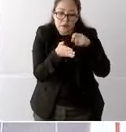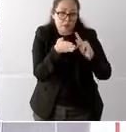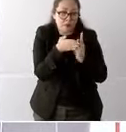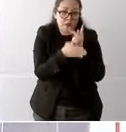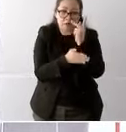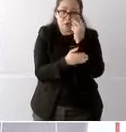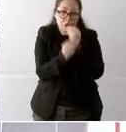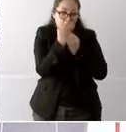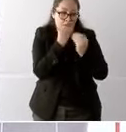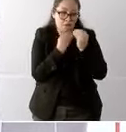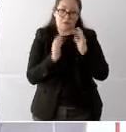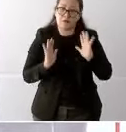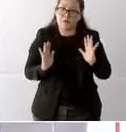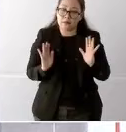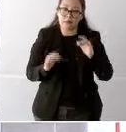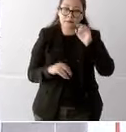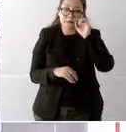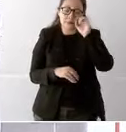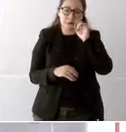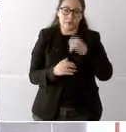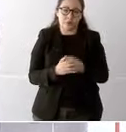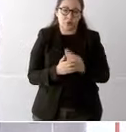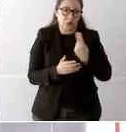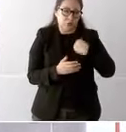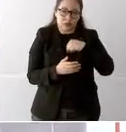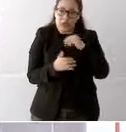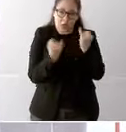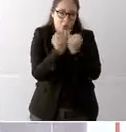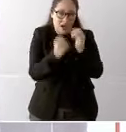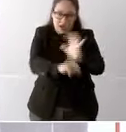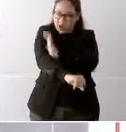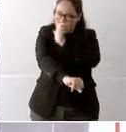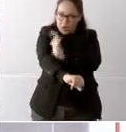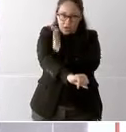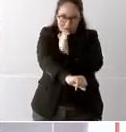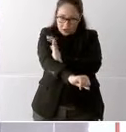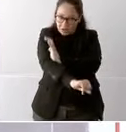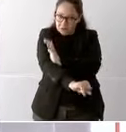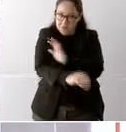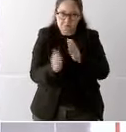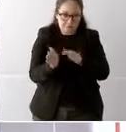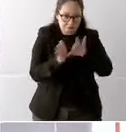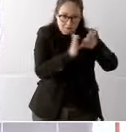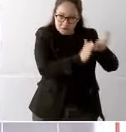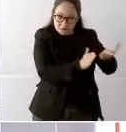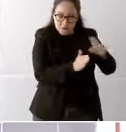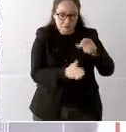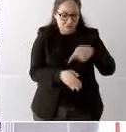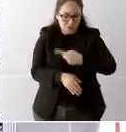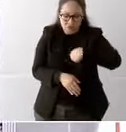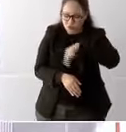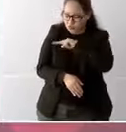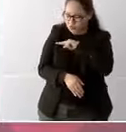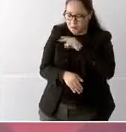produciendo gasolinas y diésel, si tenemos energía eléctrica y si tenemos